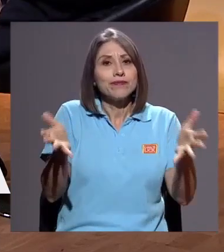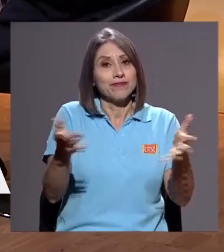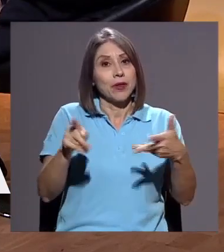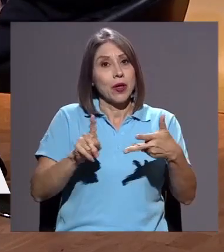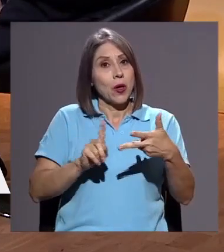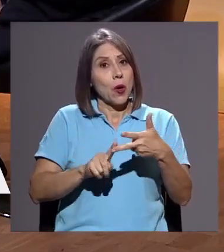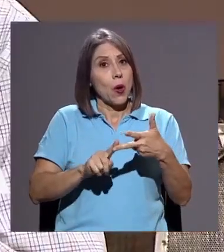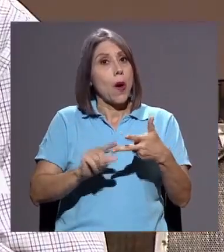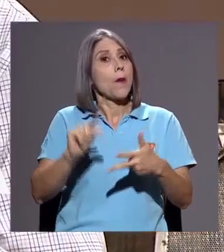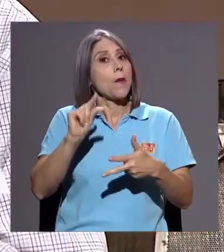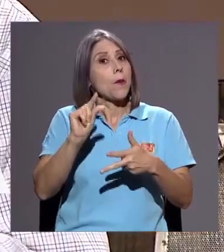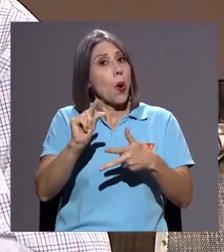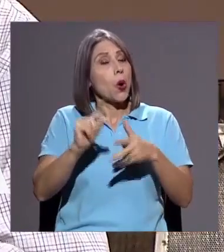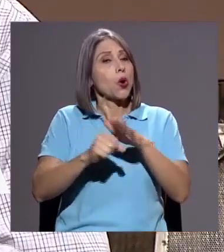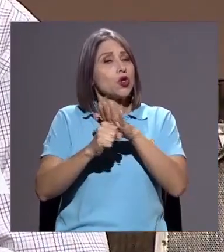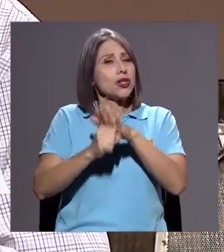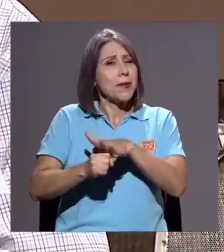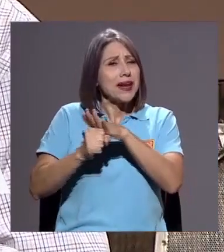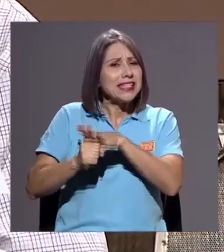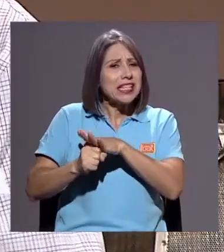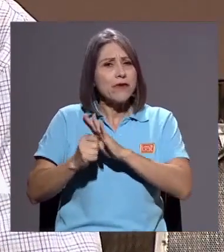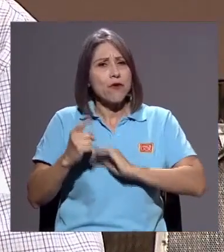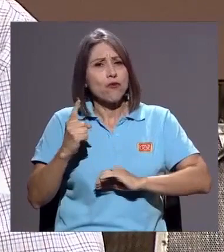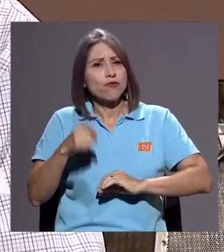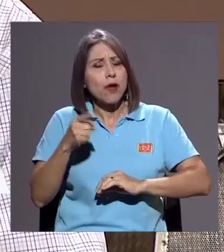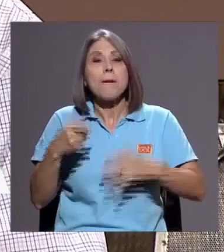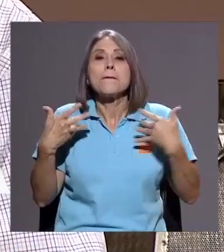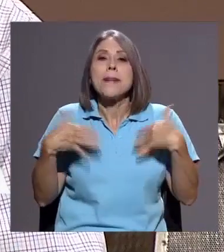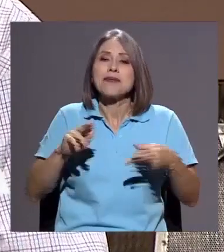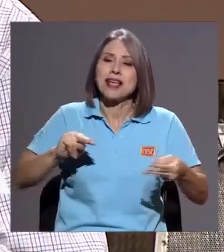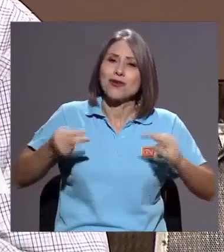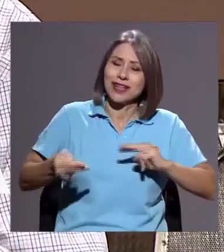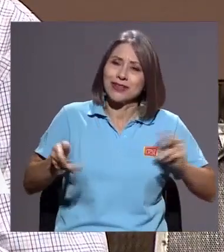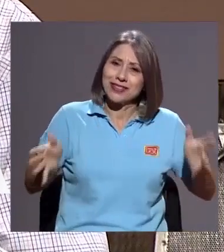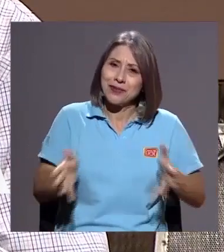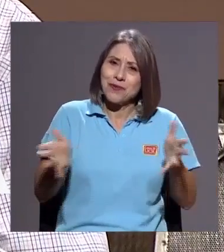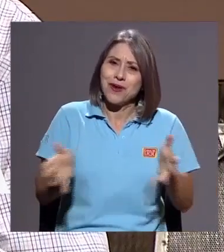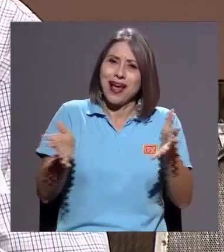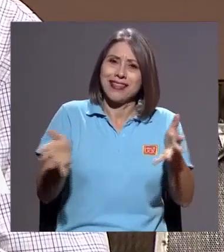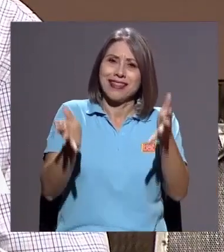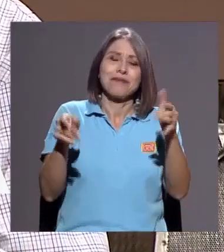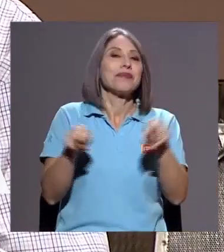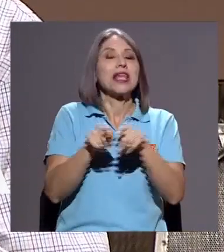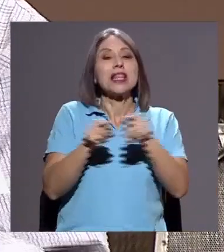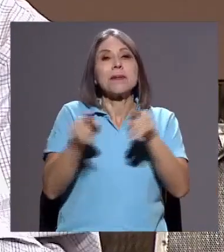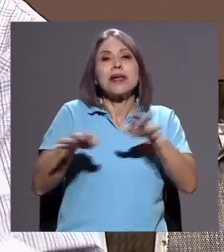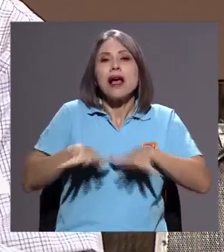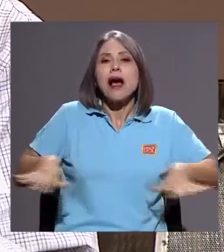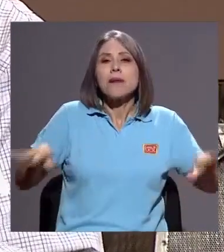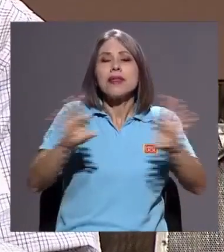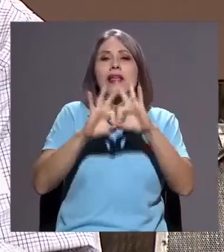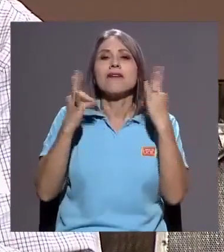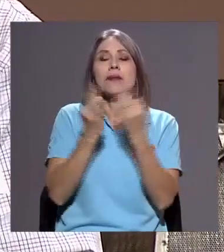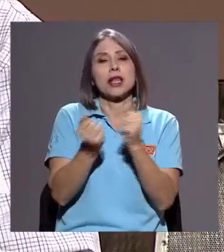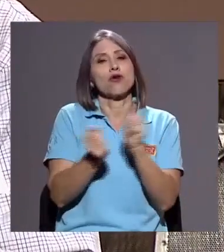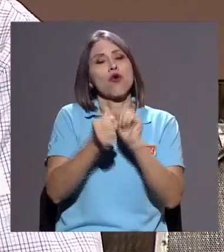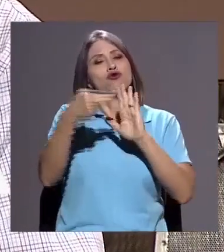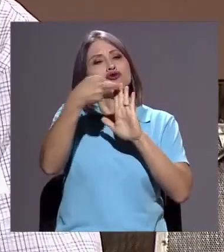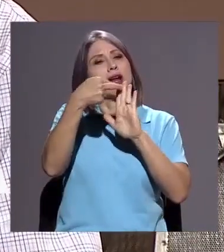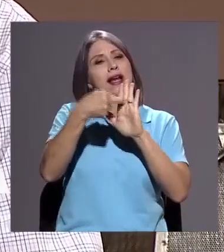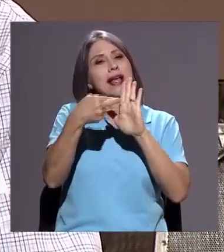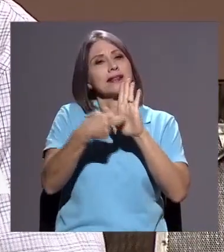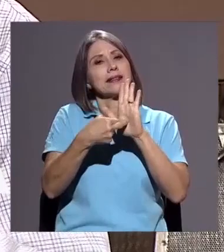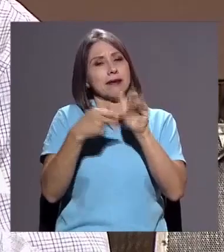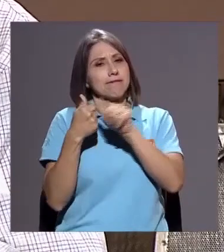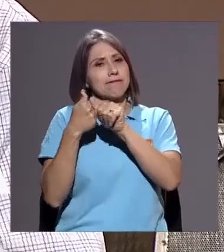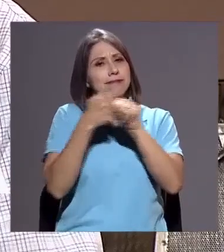poco represivo, también un ambiente muy estimulante y al mismo tiempo un ambiente como con reglas claras de